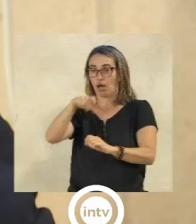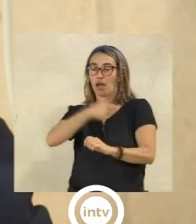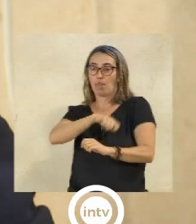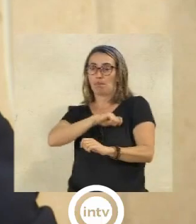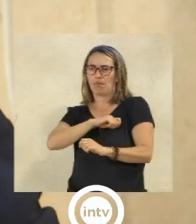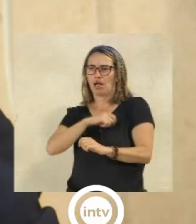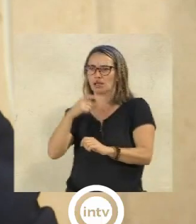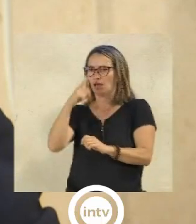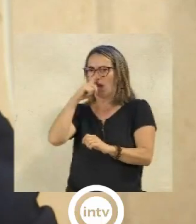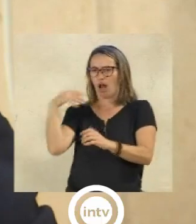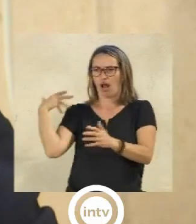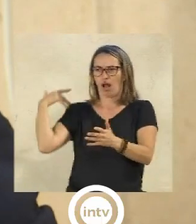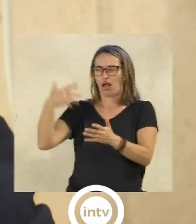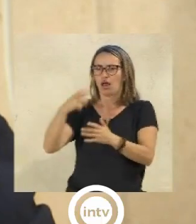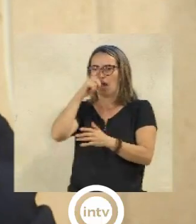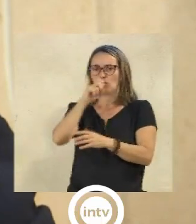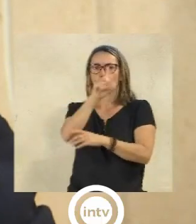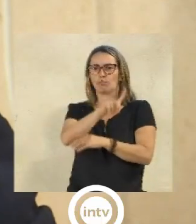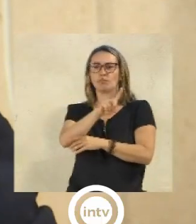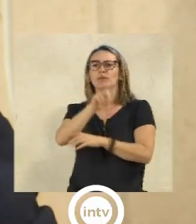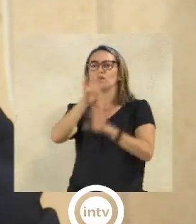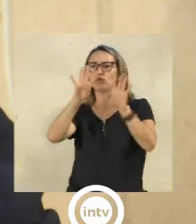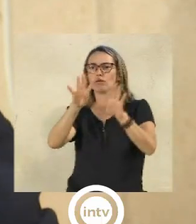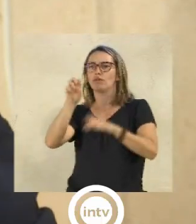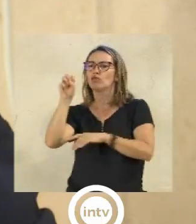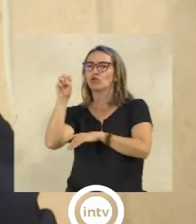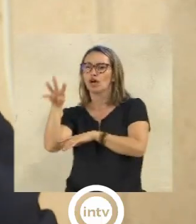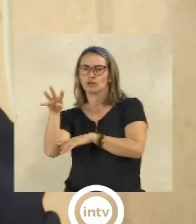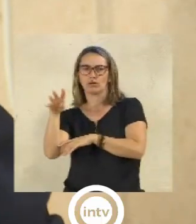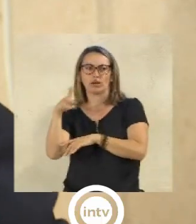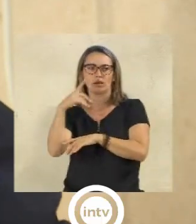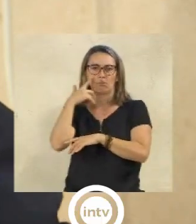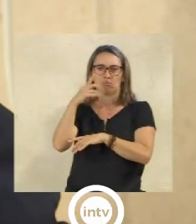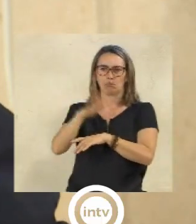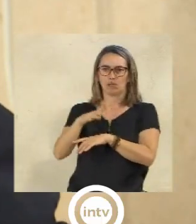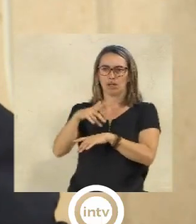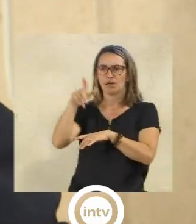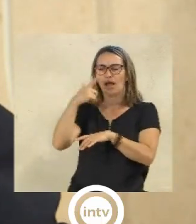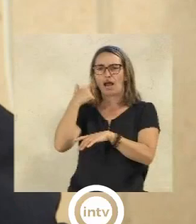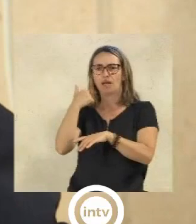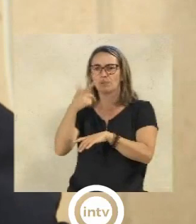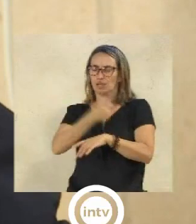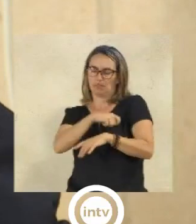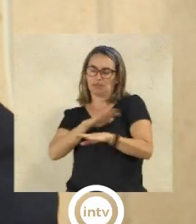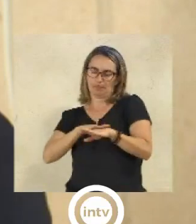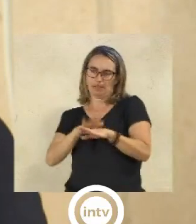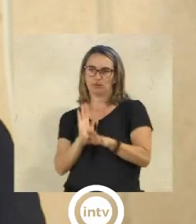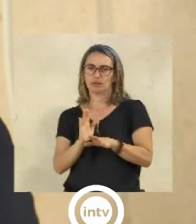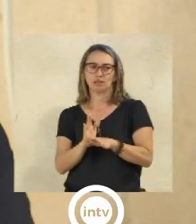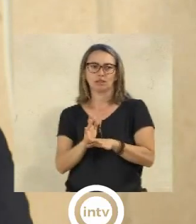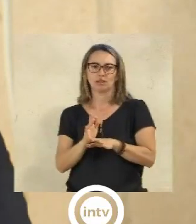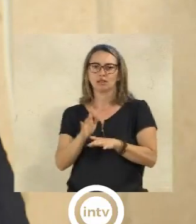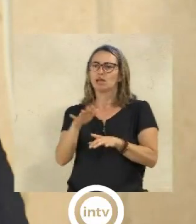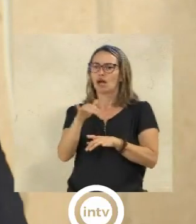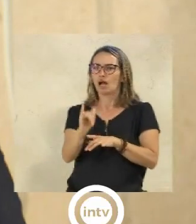fíjese desde 1914 hay indicios en Almería en España perdón de la